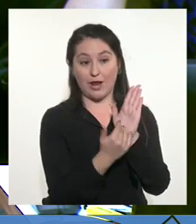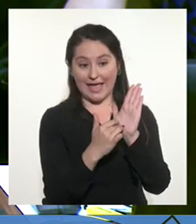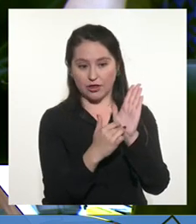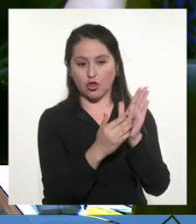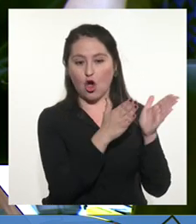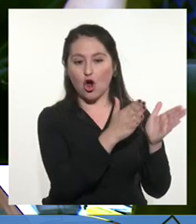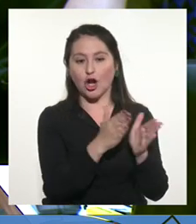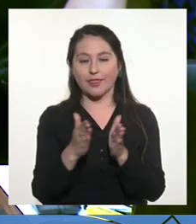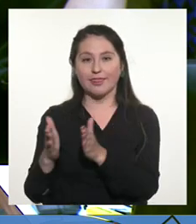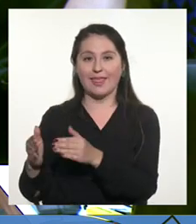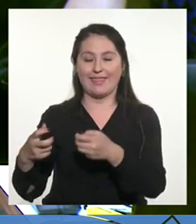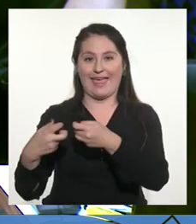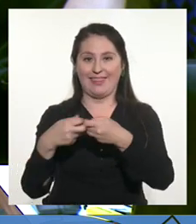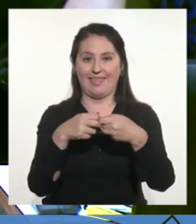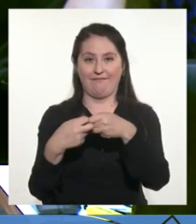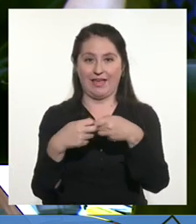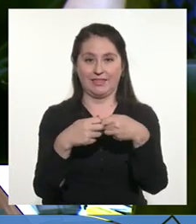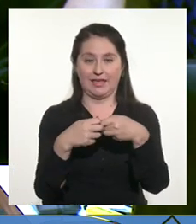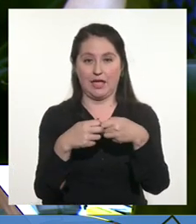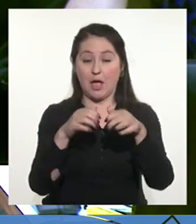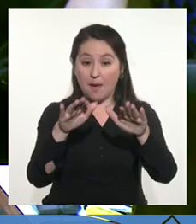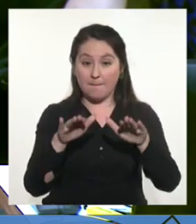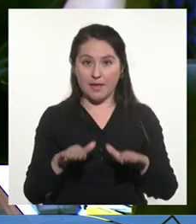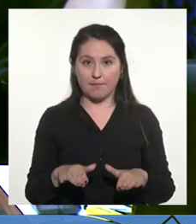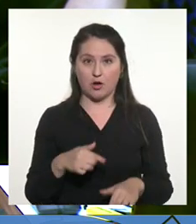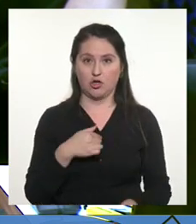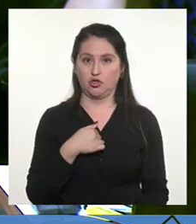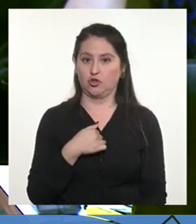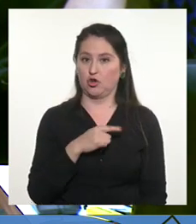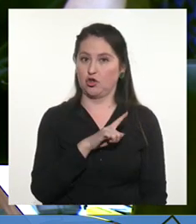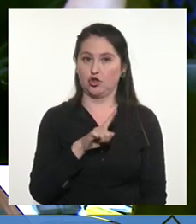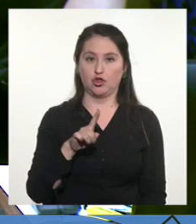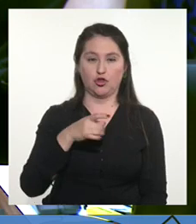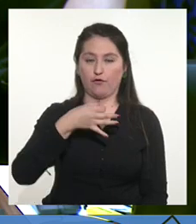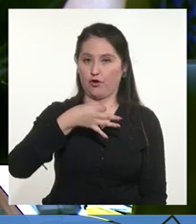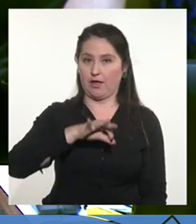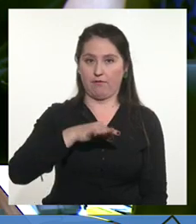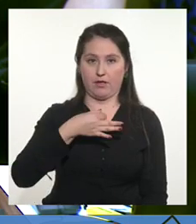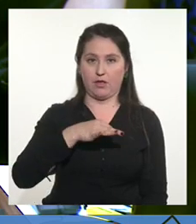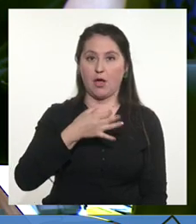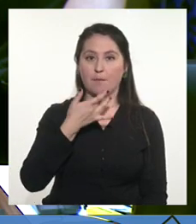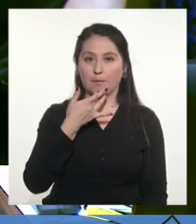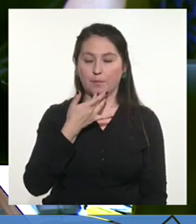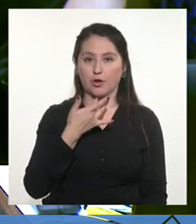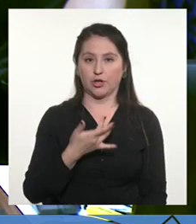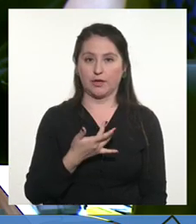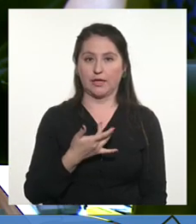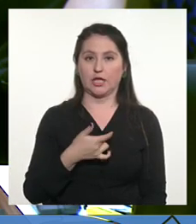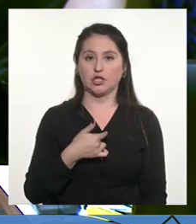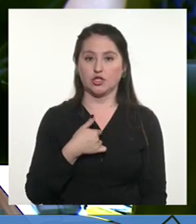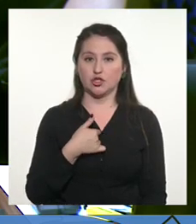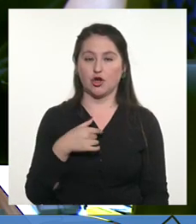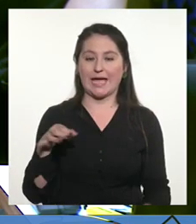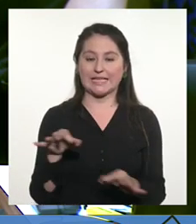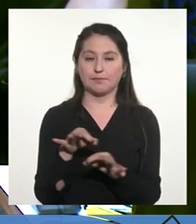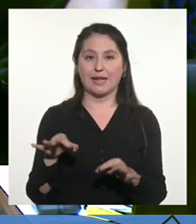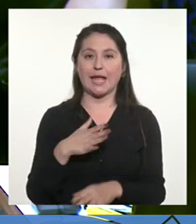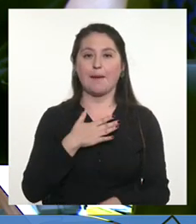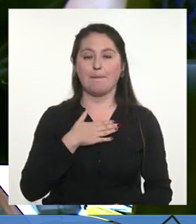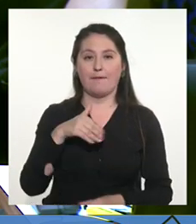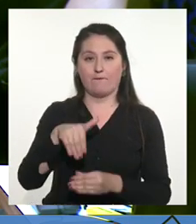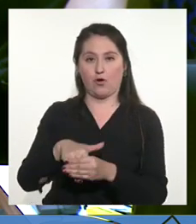debate y es por eso señor presidente que yo no voy a hacer uso de la palabra porque ya he justificado mi voto y